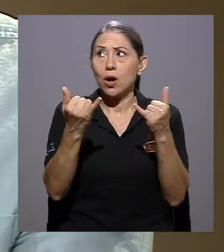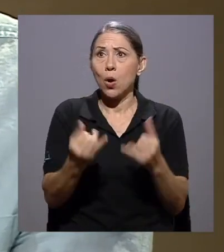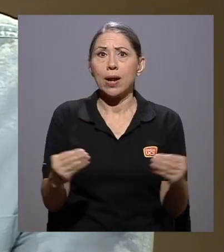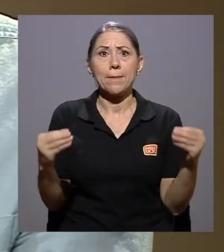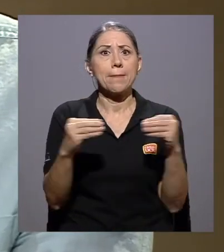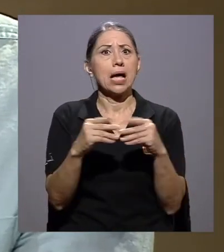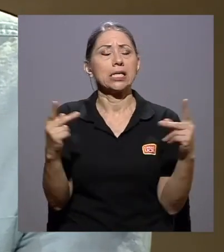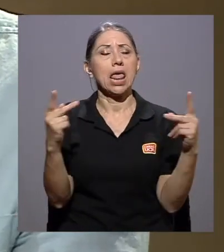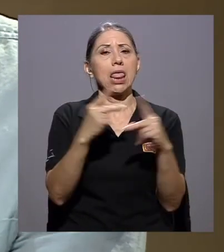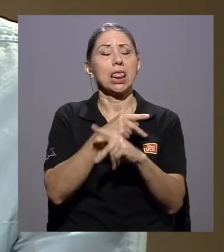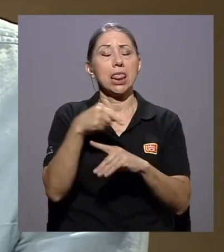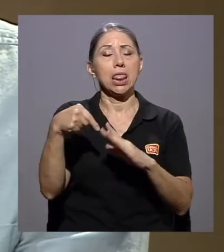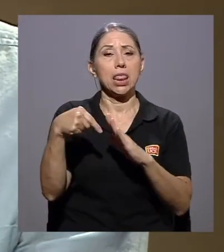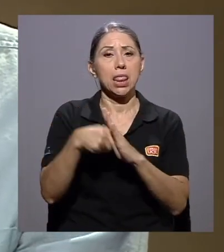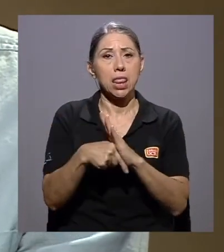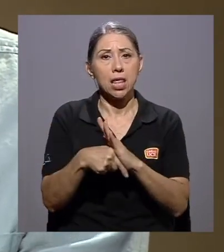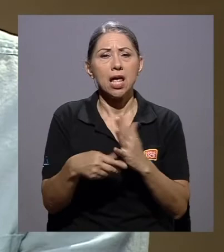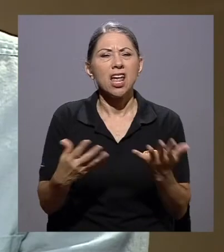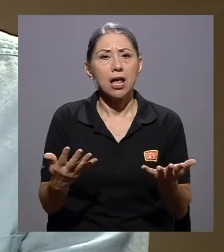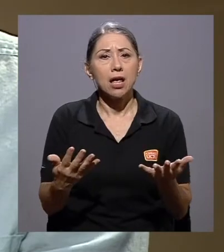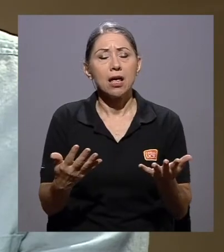acentúa es un debate